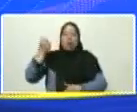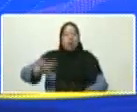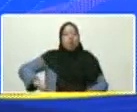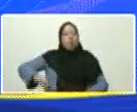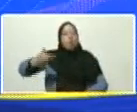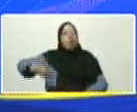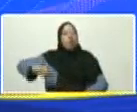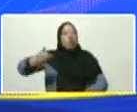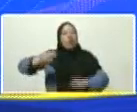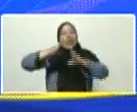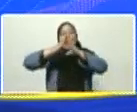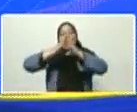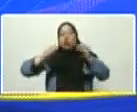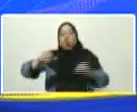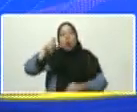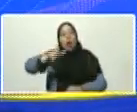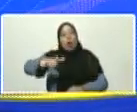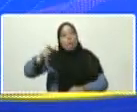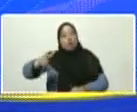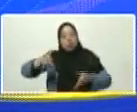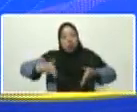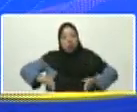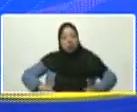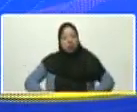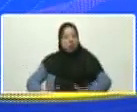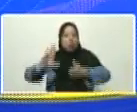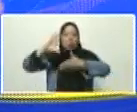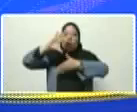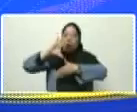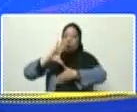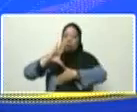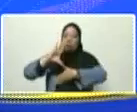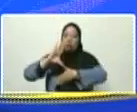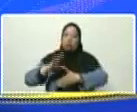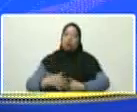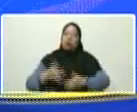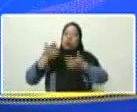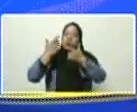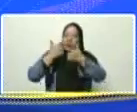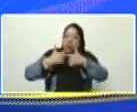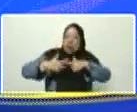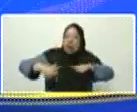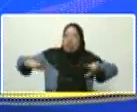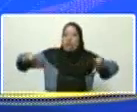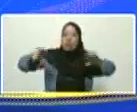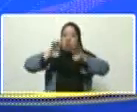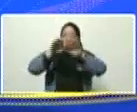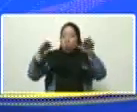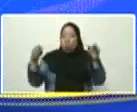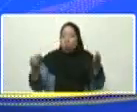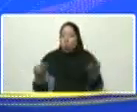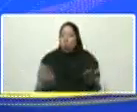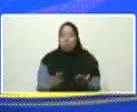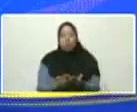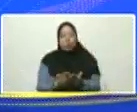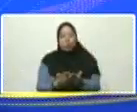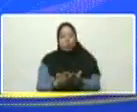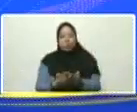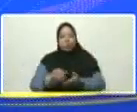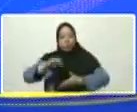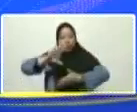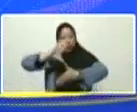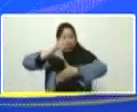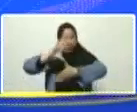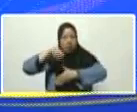de todos los americanos conocidos a lo largo de los siglos, como el libertador de un continente entero, nuestro Simón